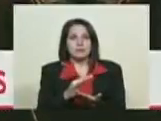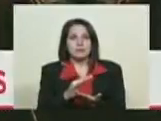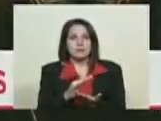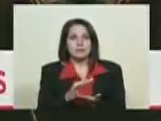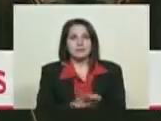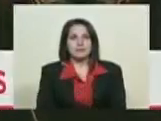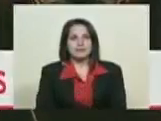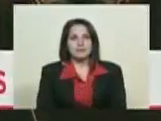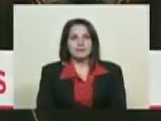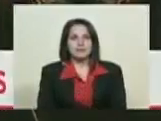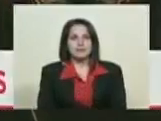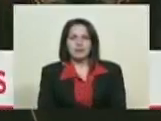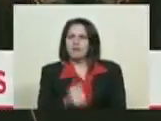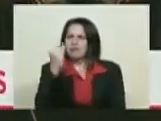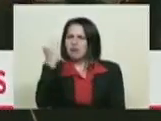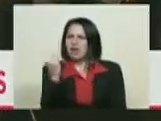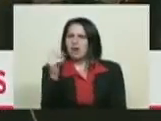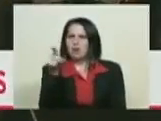está flaco,